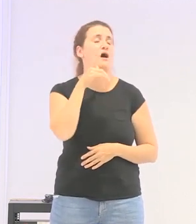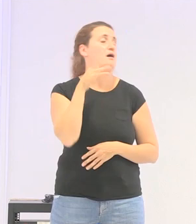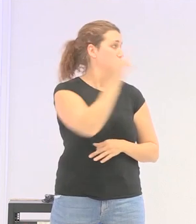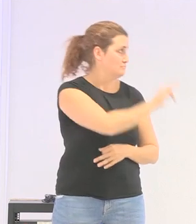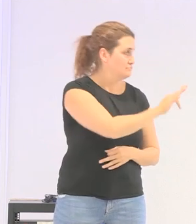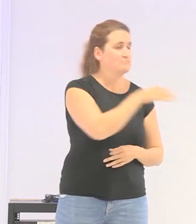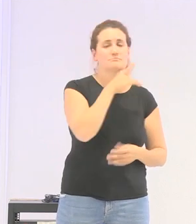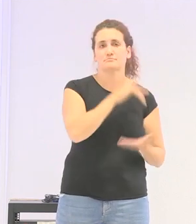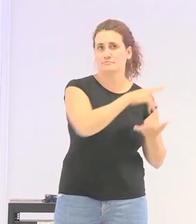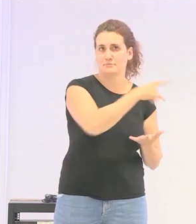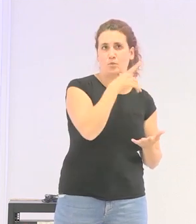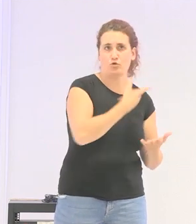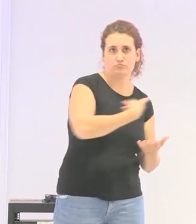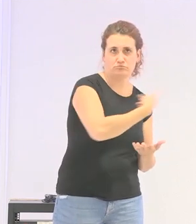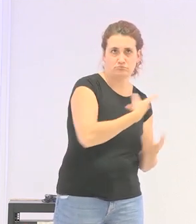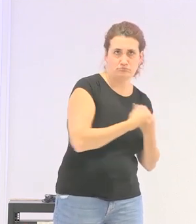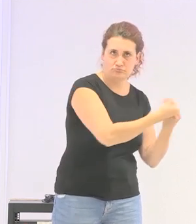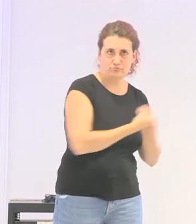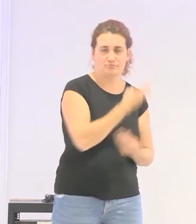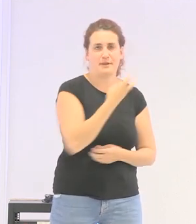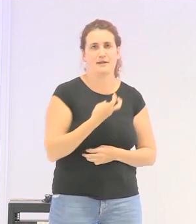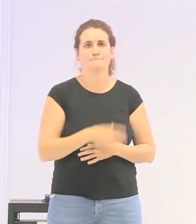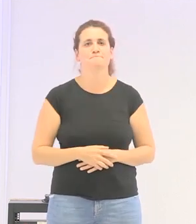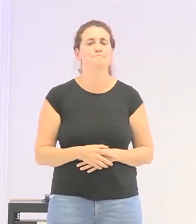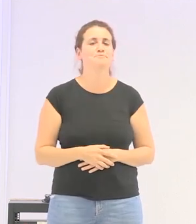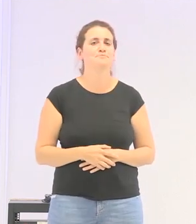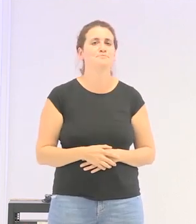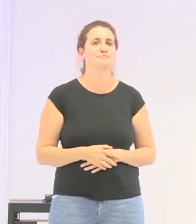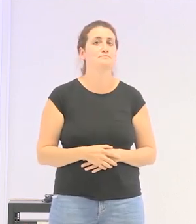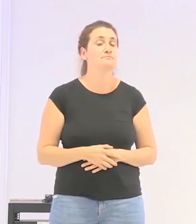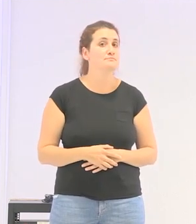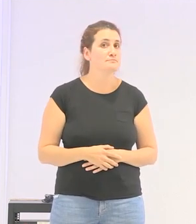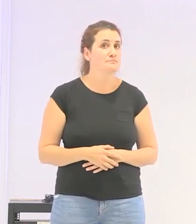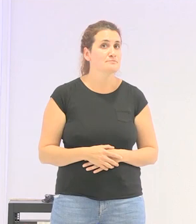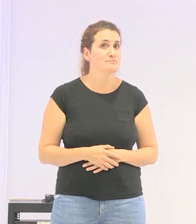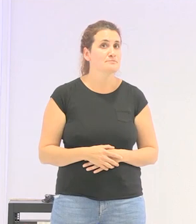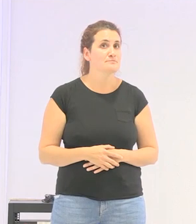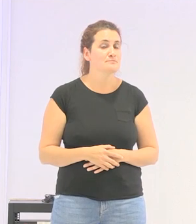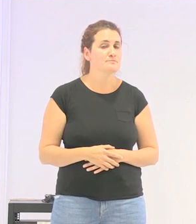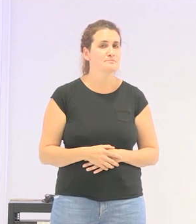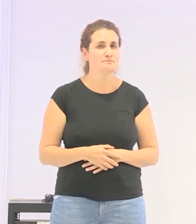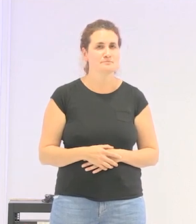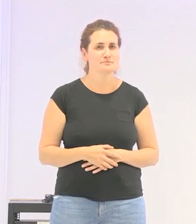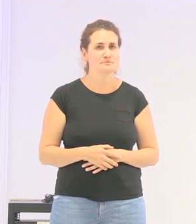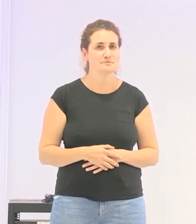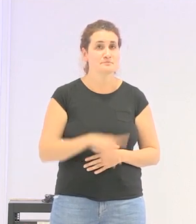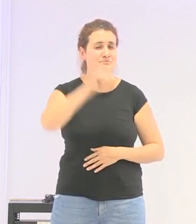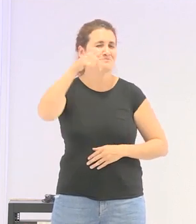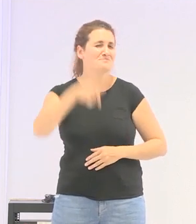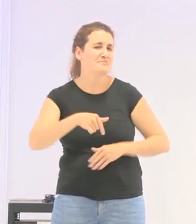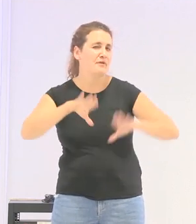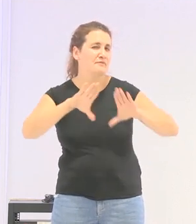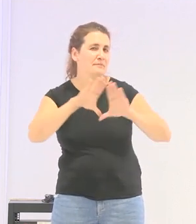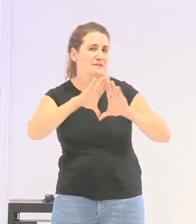hori gurekin etortzagatik gaur. Gaur feminismo